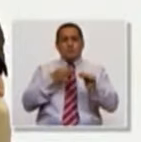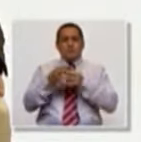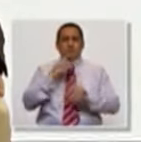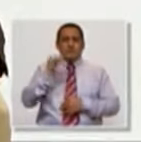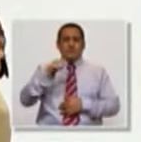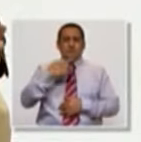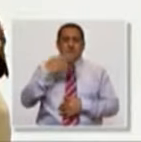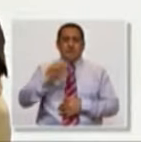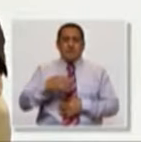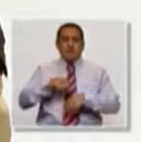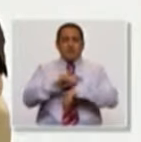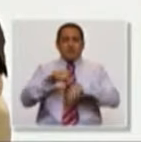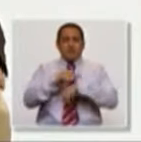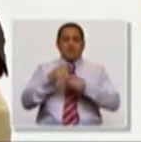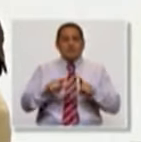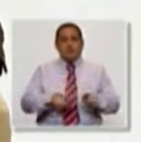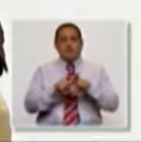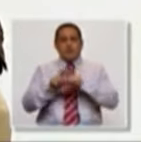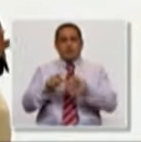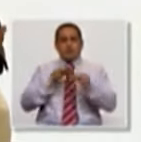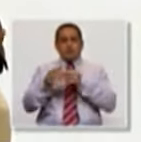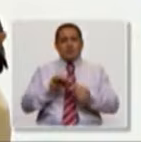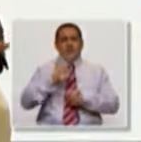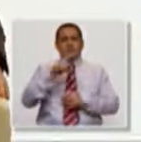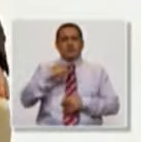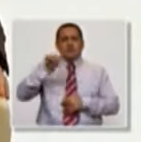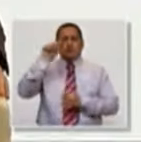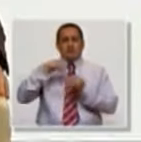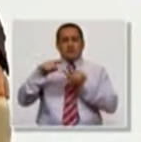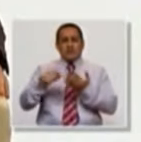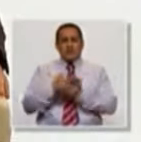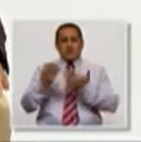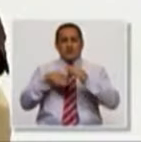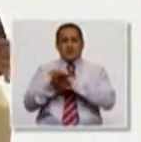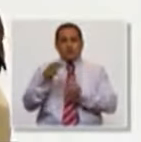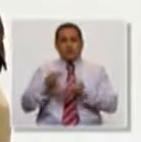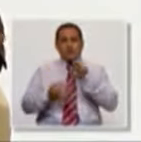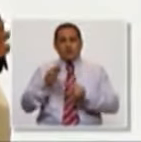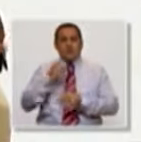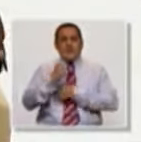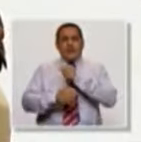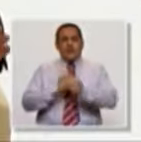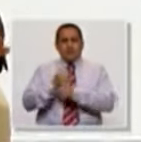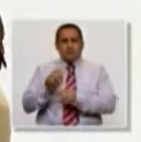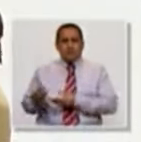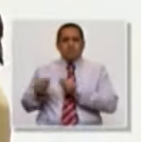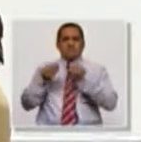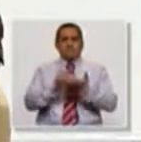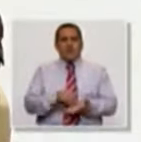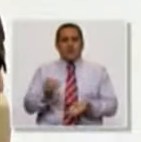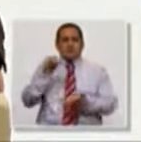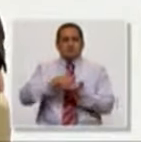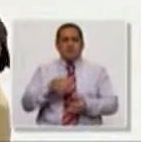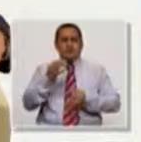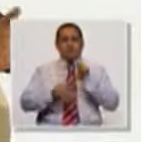es, ¿no? Grosso modo podemos decir que existen 3 millones de casos en el Poder Judicial y cada año ingresa 1 millón nuevo de